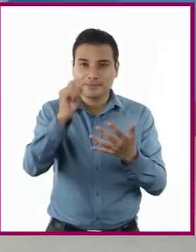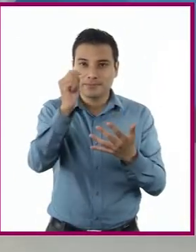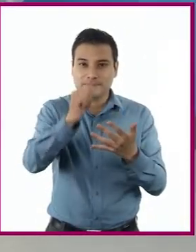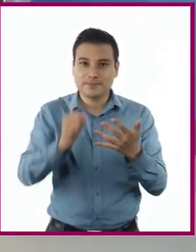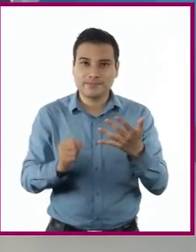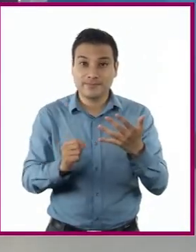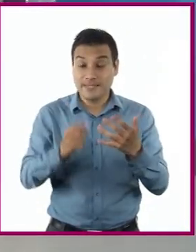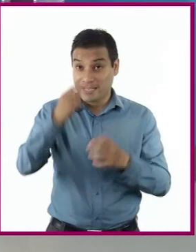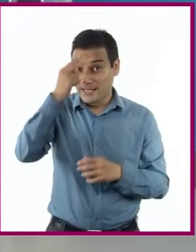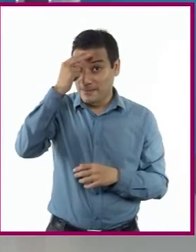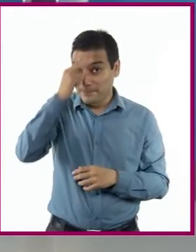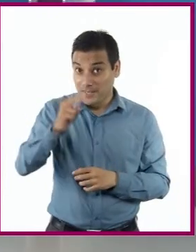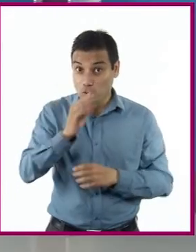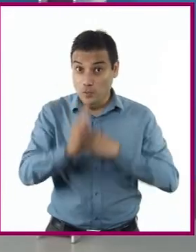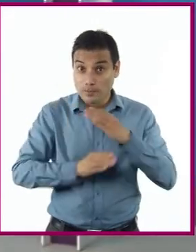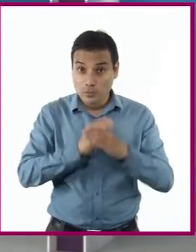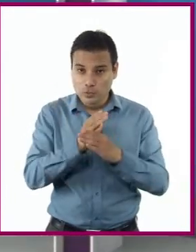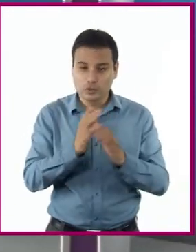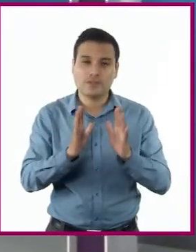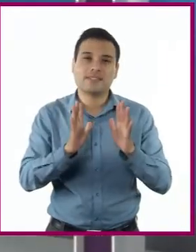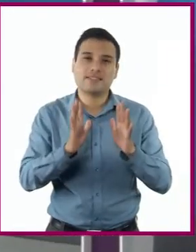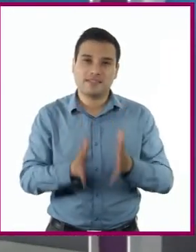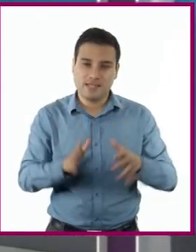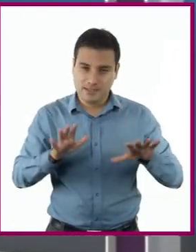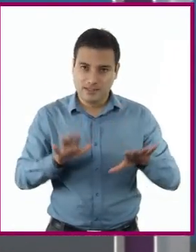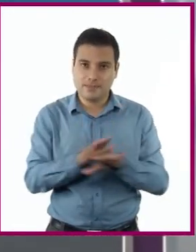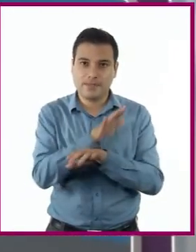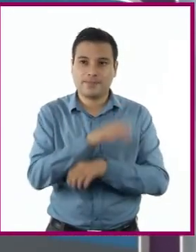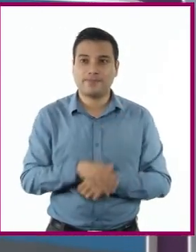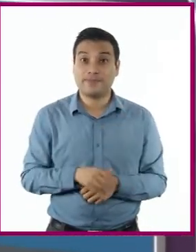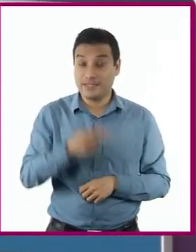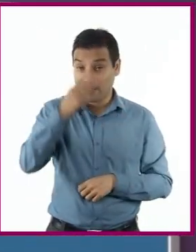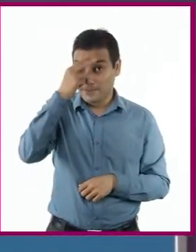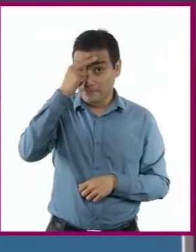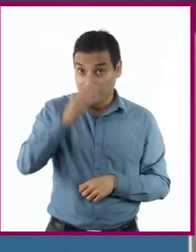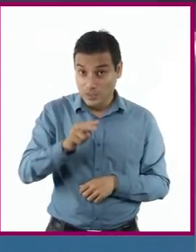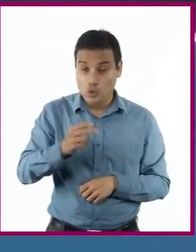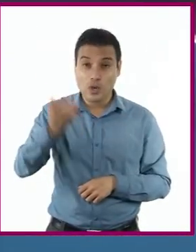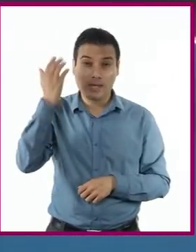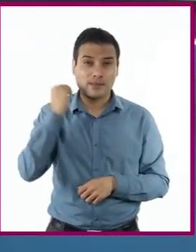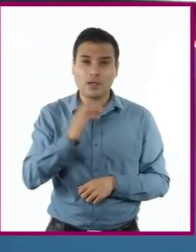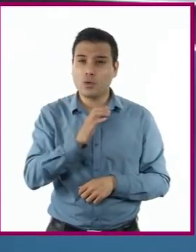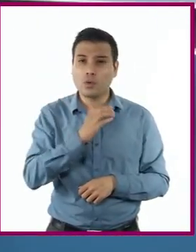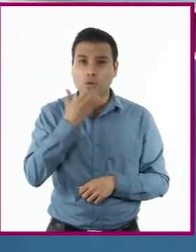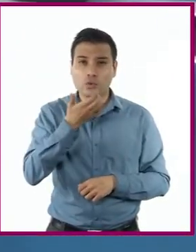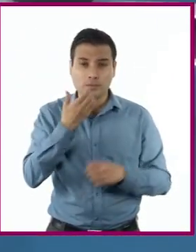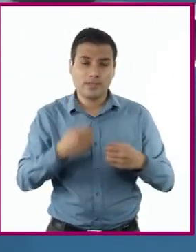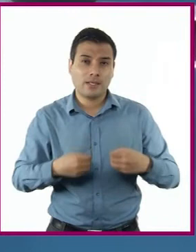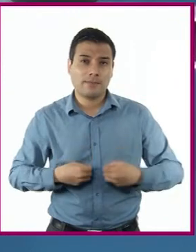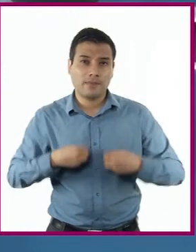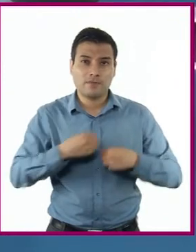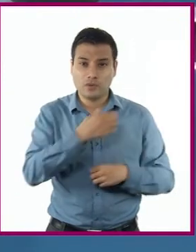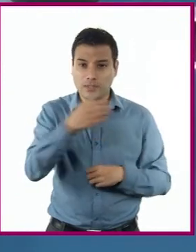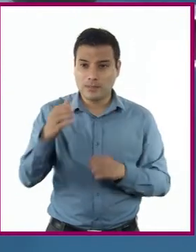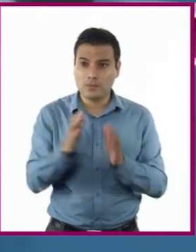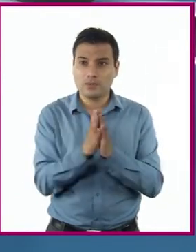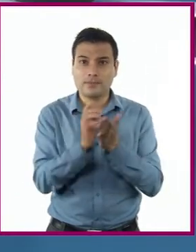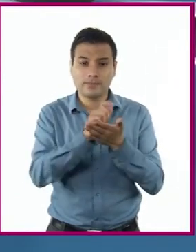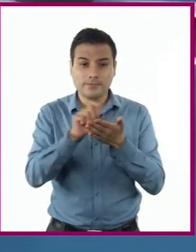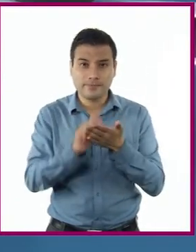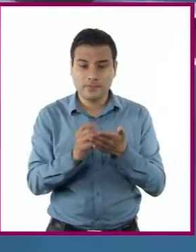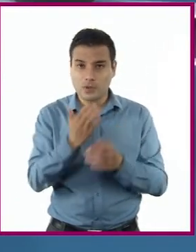nuestro país y el mundo han cambiado. México pasó de ser un país mayoritariamente rural y analfabeto a una